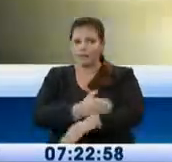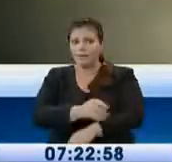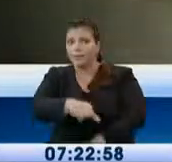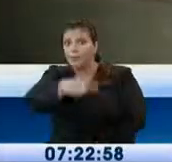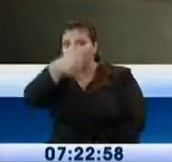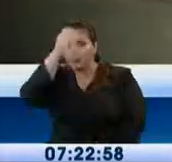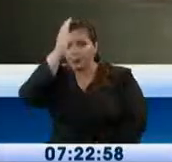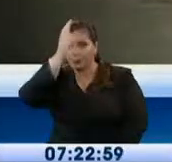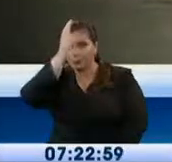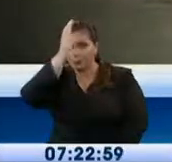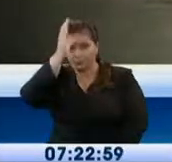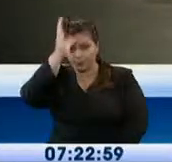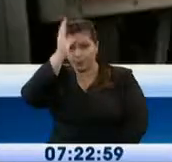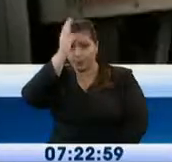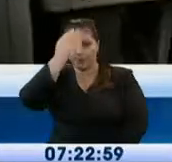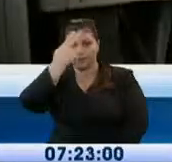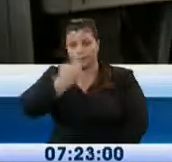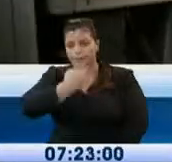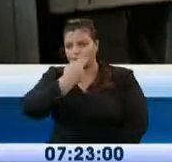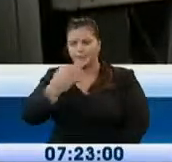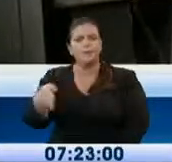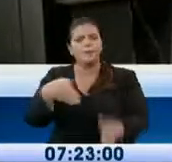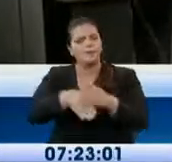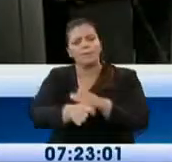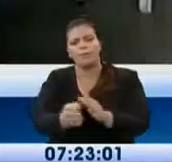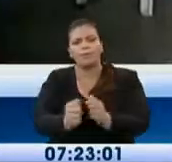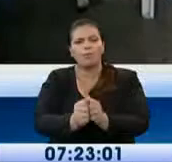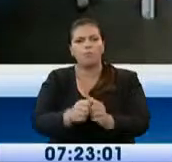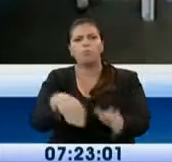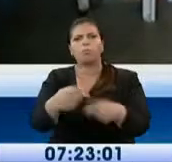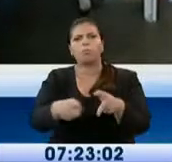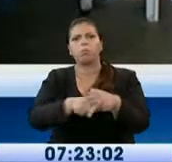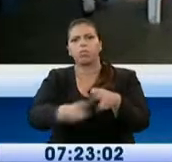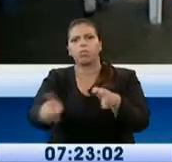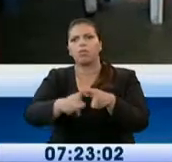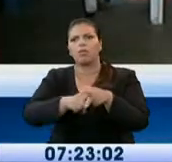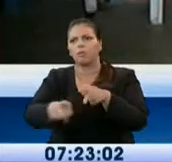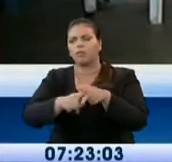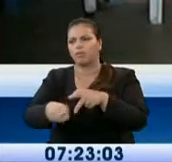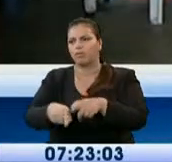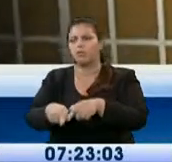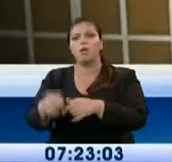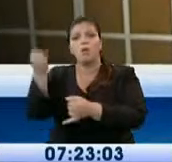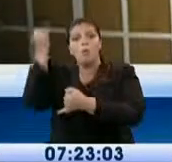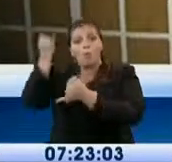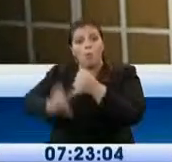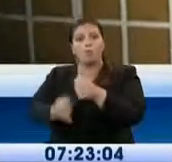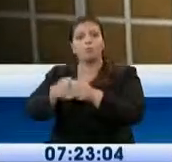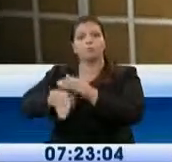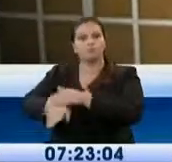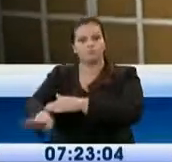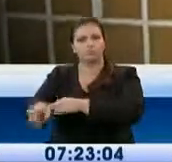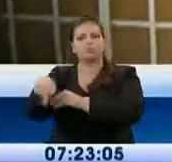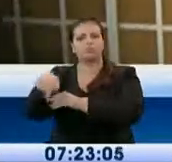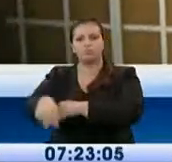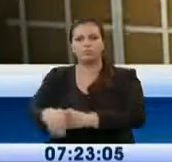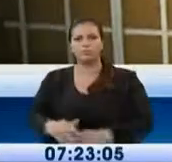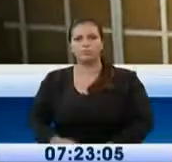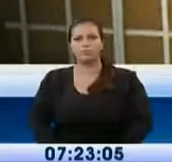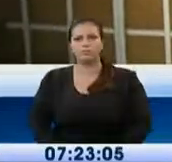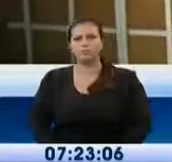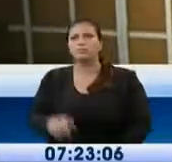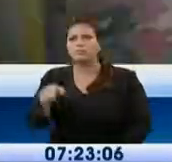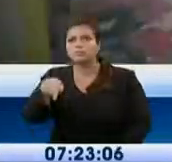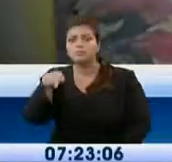la supuesta clínica ya no había presencia de propietarios y tampoco del resto de internos, que supuestamente eran alrededor de 20. El